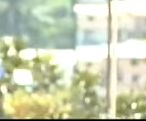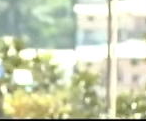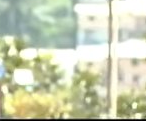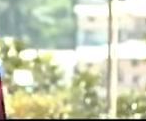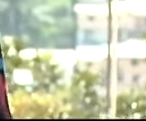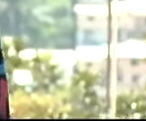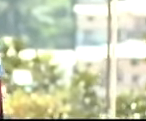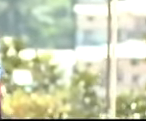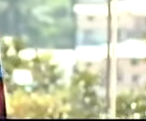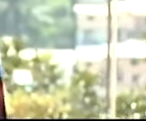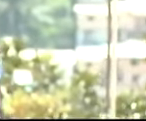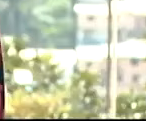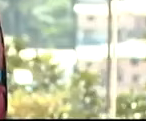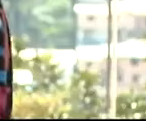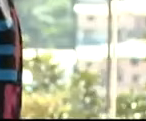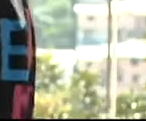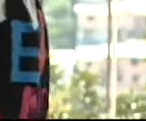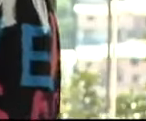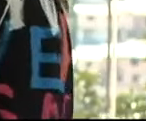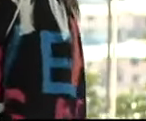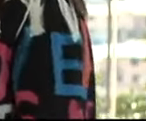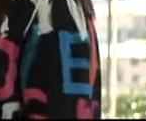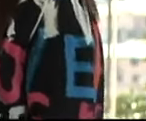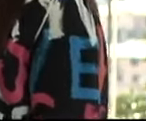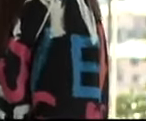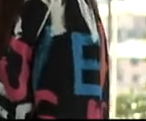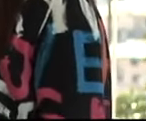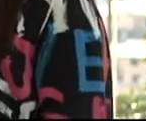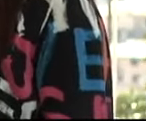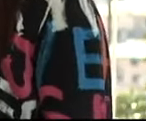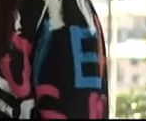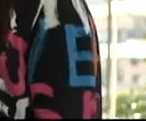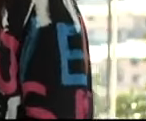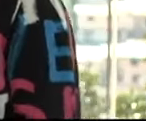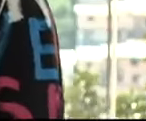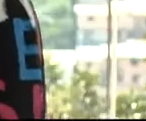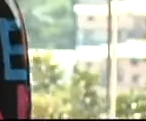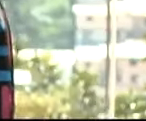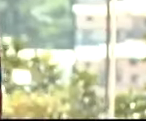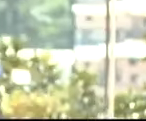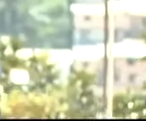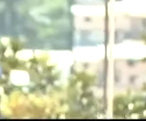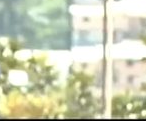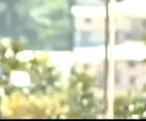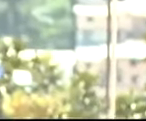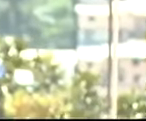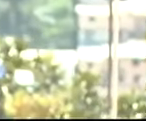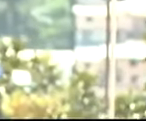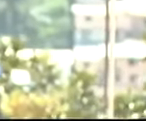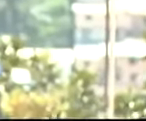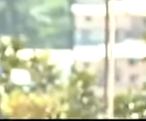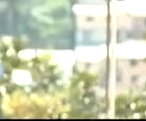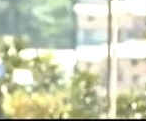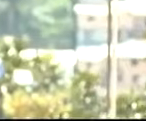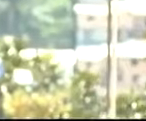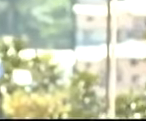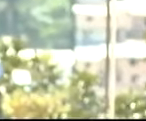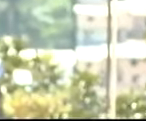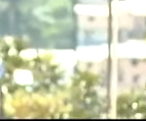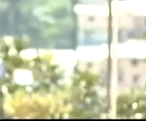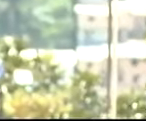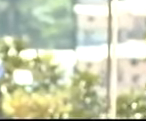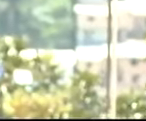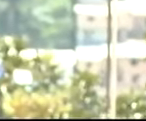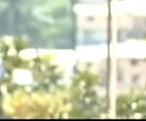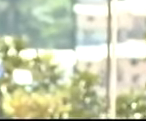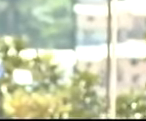ciudad, dará también a conocer algunas de las primeras acciones que tomará y presentará al equipo de mujeres y hombres que trabajarán